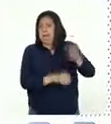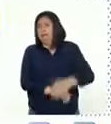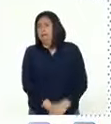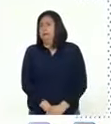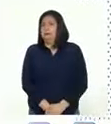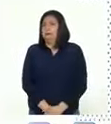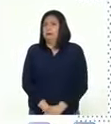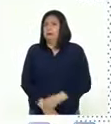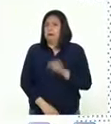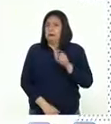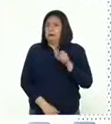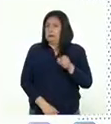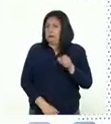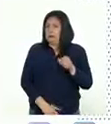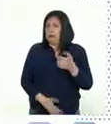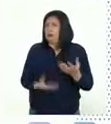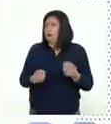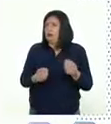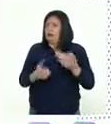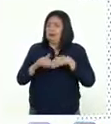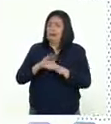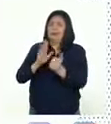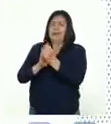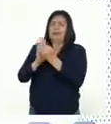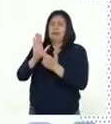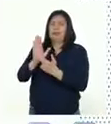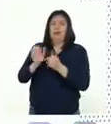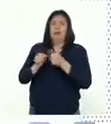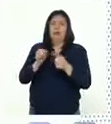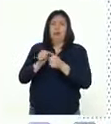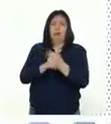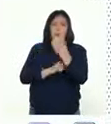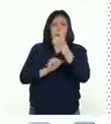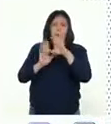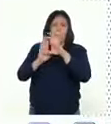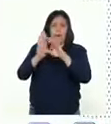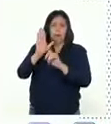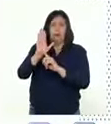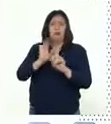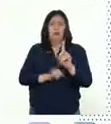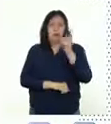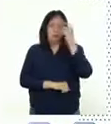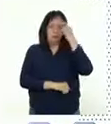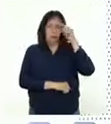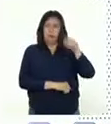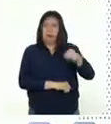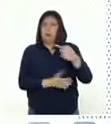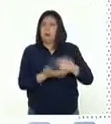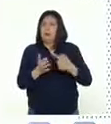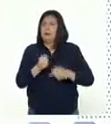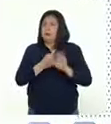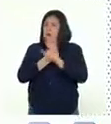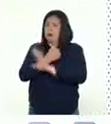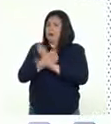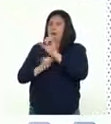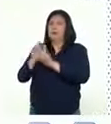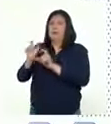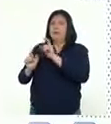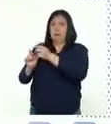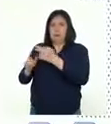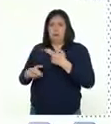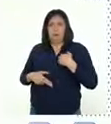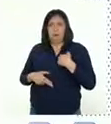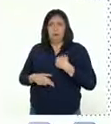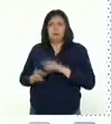ocurrir. Este principio se enmarca en el artículo número 1 de la Constitución Política del Perú. La defensa de la